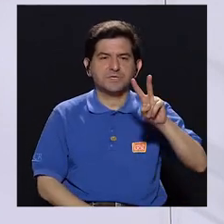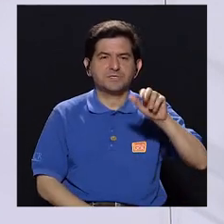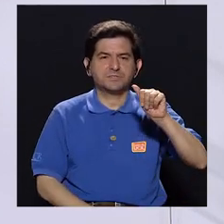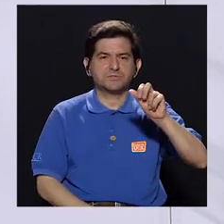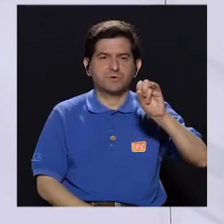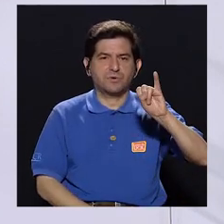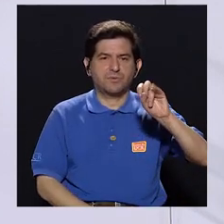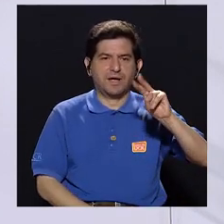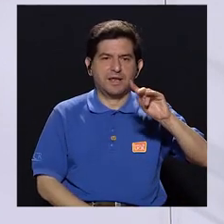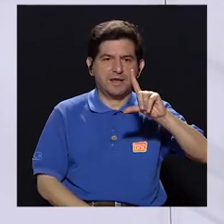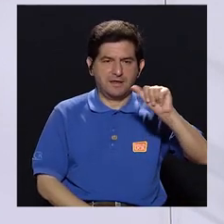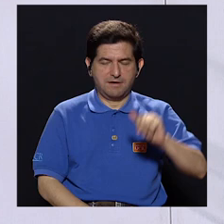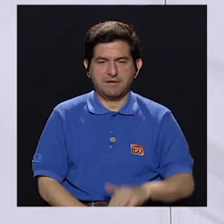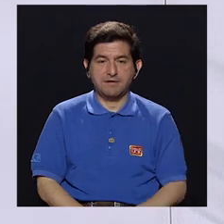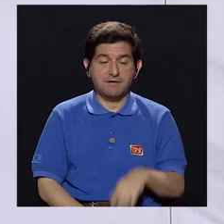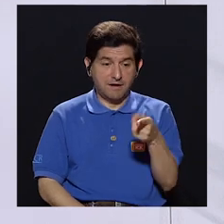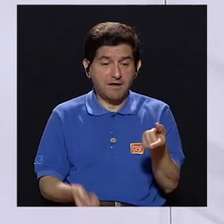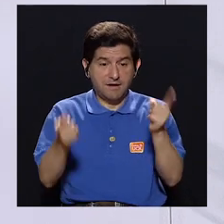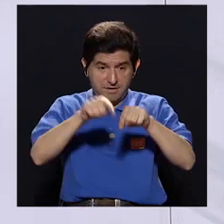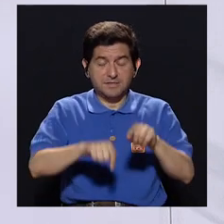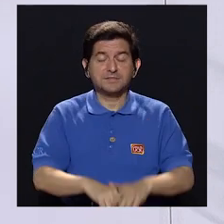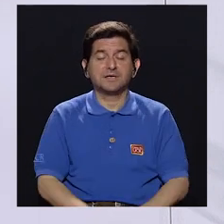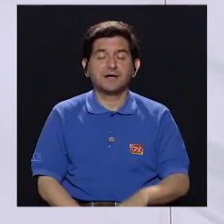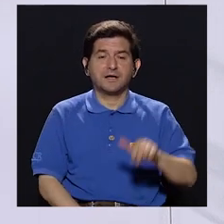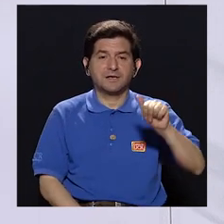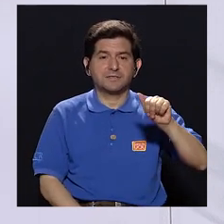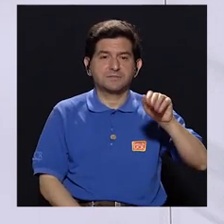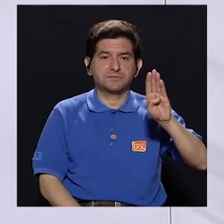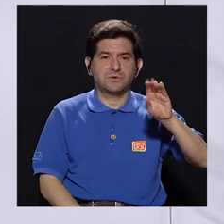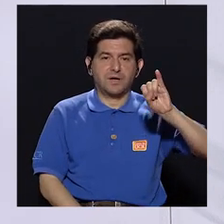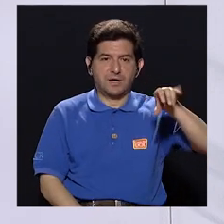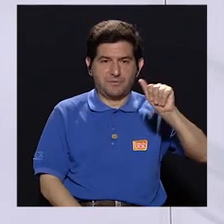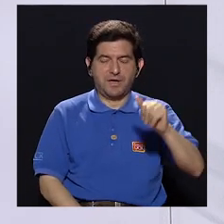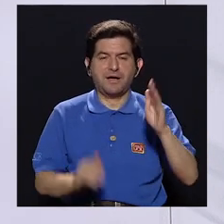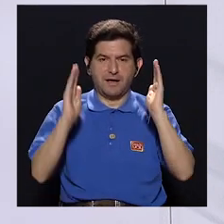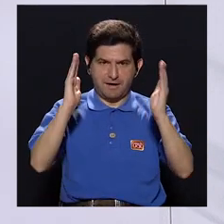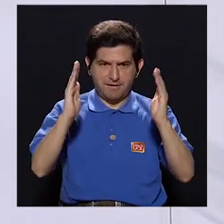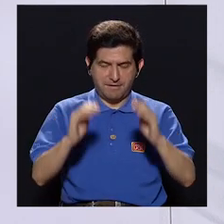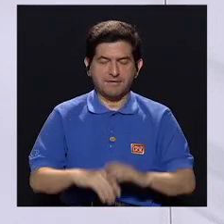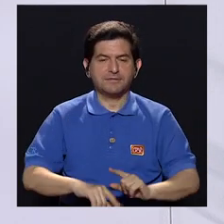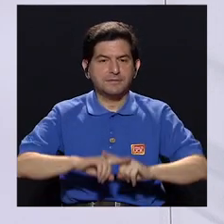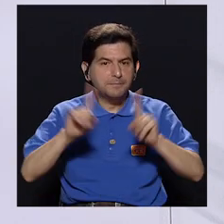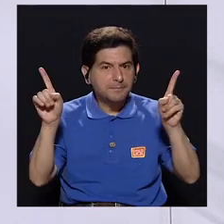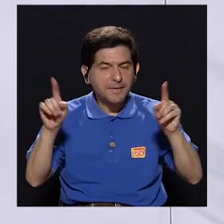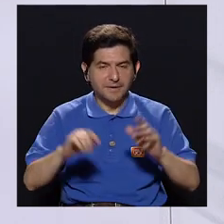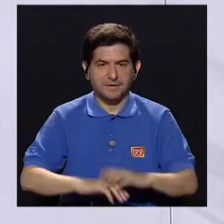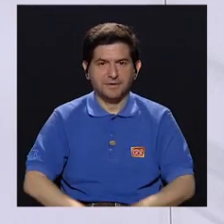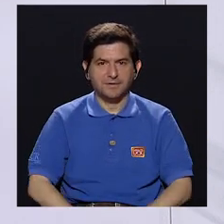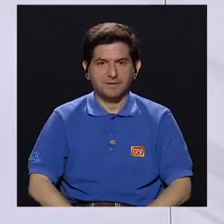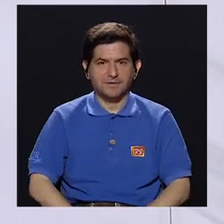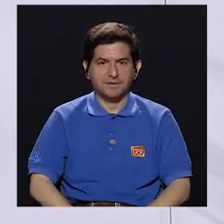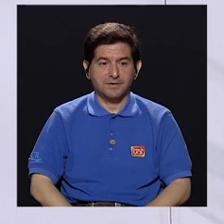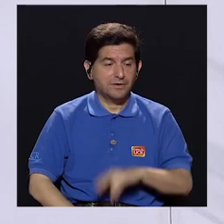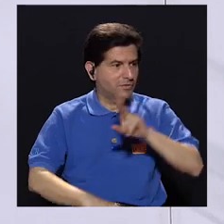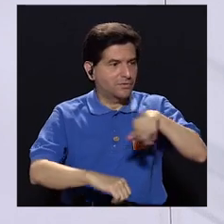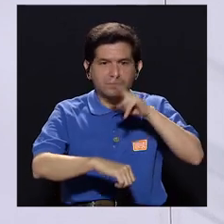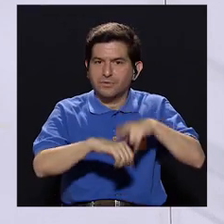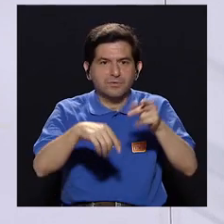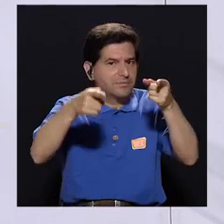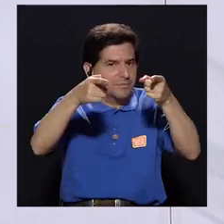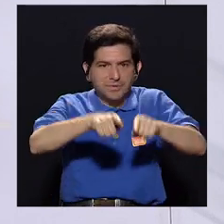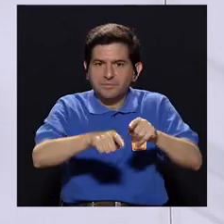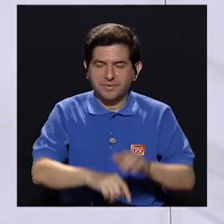y efectivamente eh Son unas abejas grandes que llegan a a polinizarla pero es muy